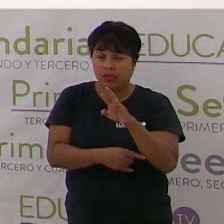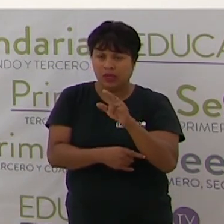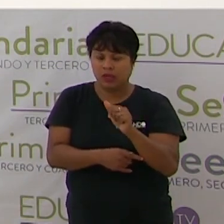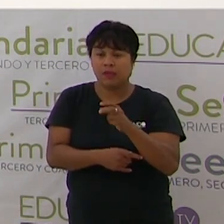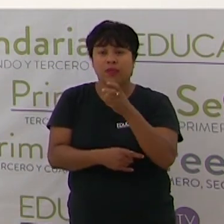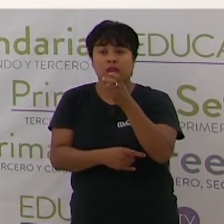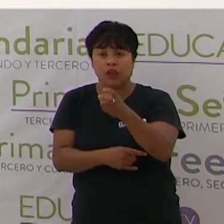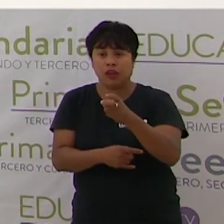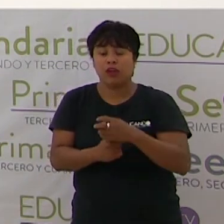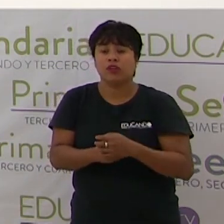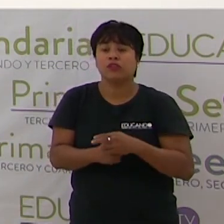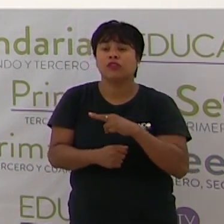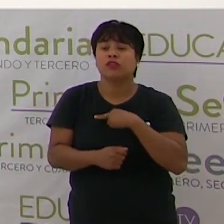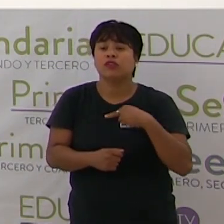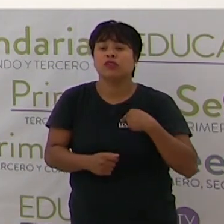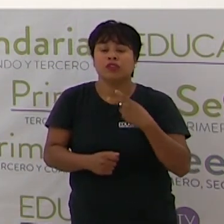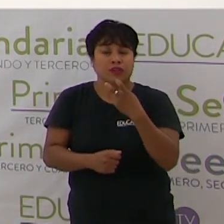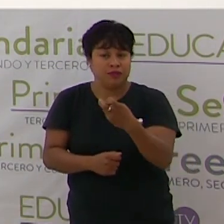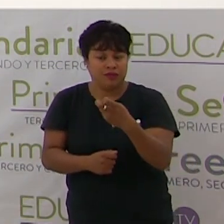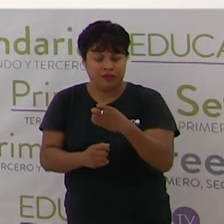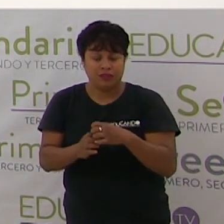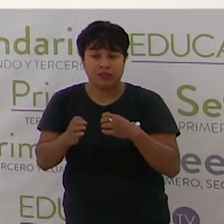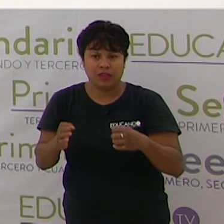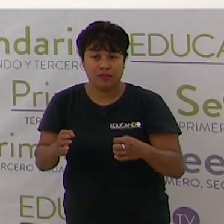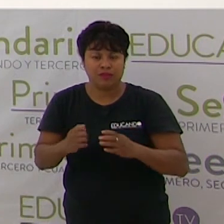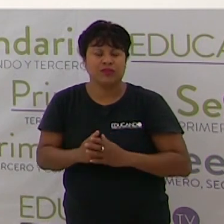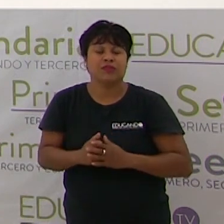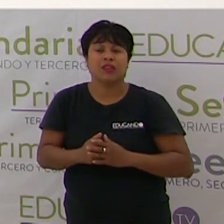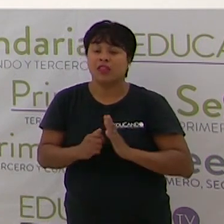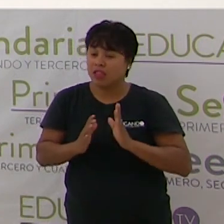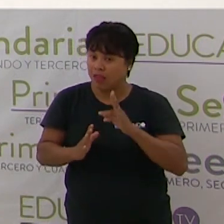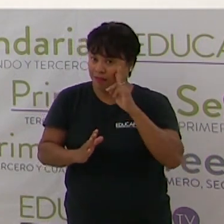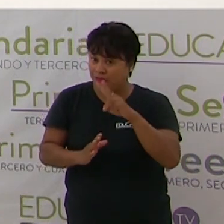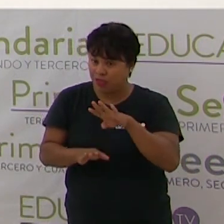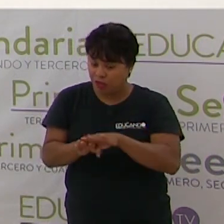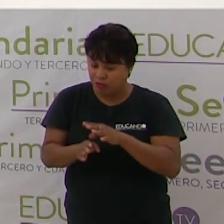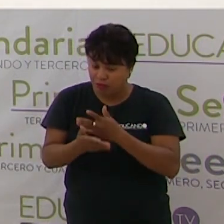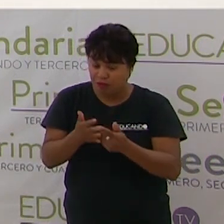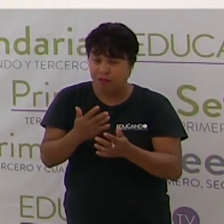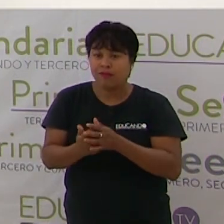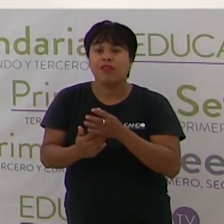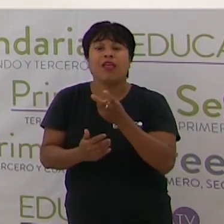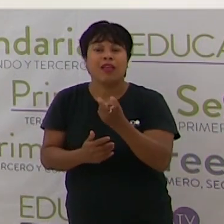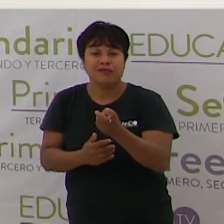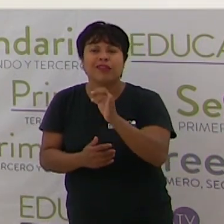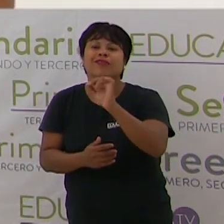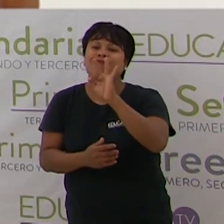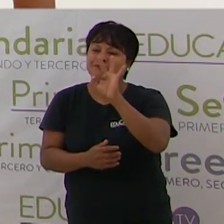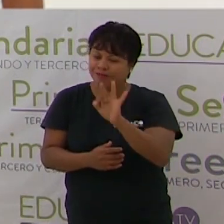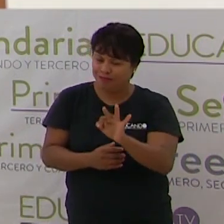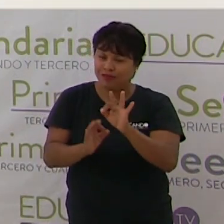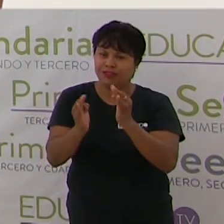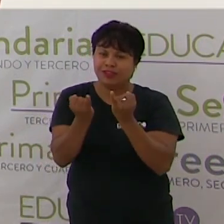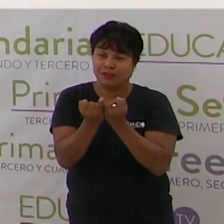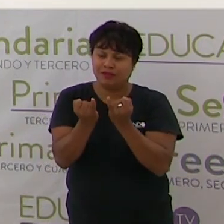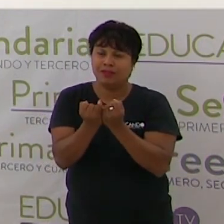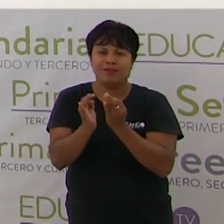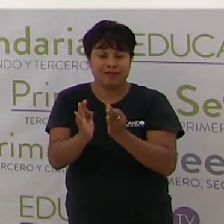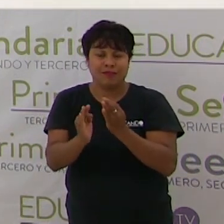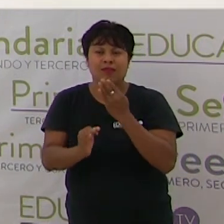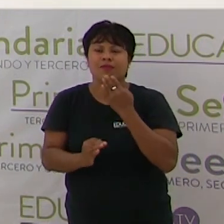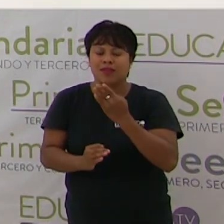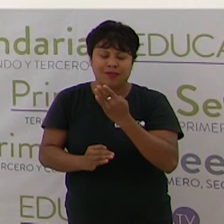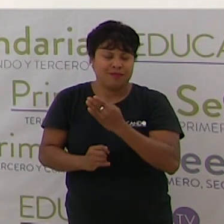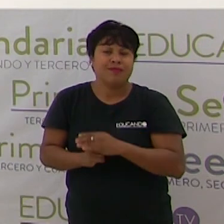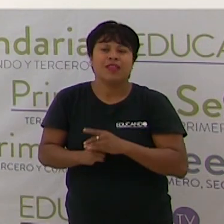niñas y niñas, pues estamos ya aplicando de manera gráfica que efectivamente sí hay esa relación. Bueno, niñas y niños,